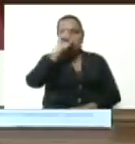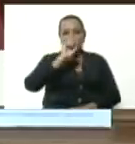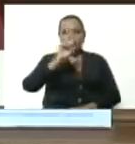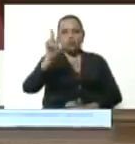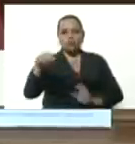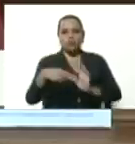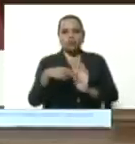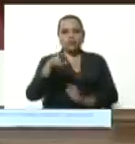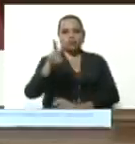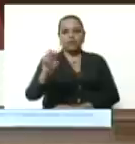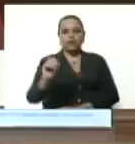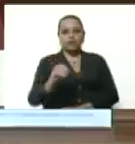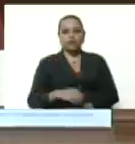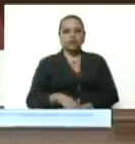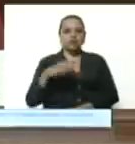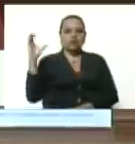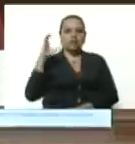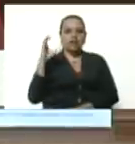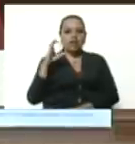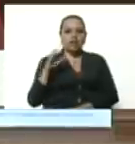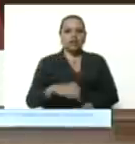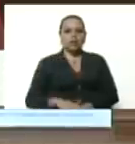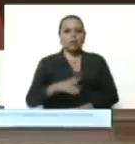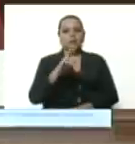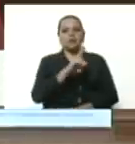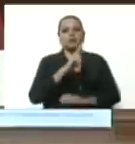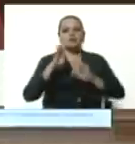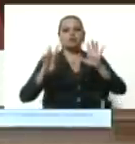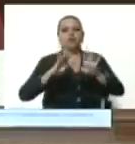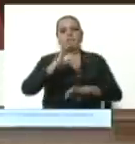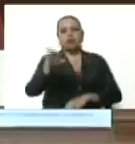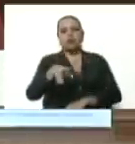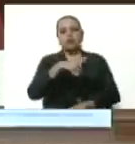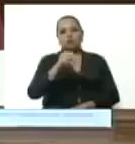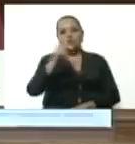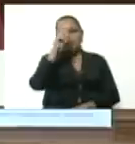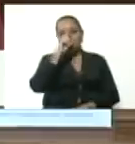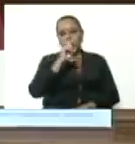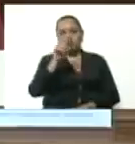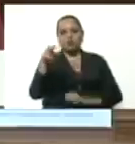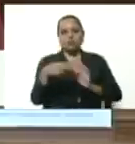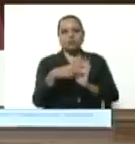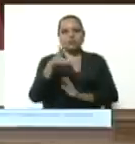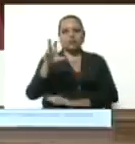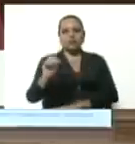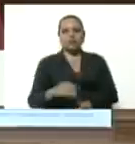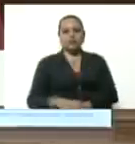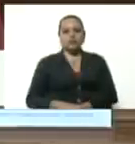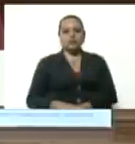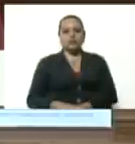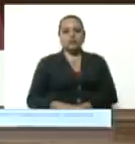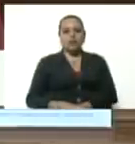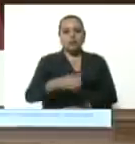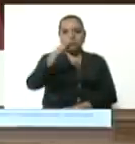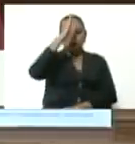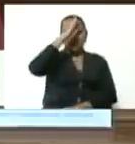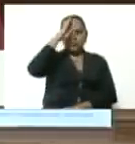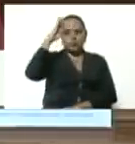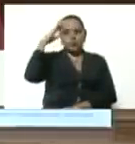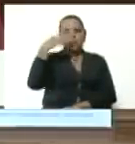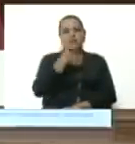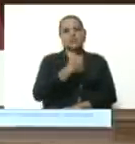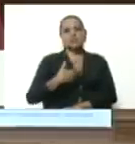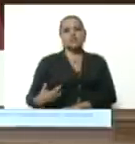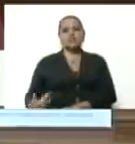055-2020. Caracas, 29 de junio de 2020. Ciudadano Diosdado Cabello Rondón, presidente de la